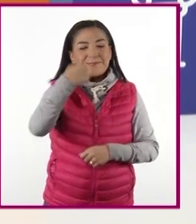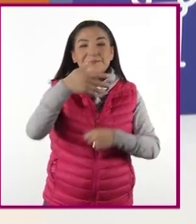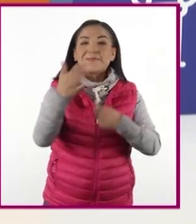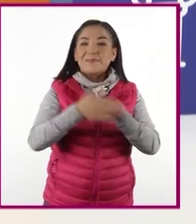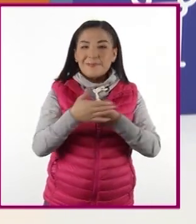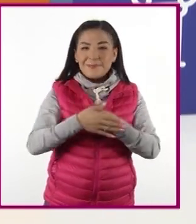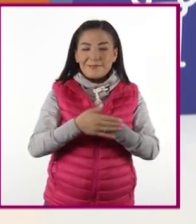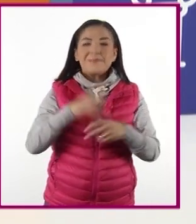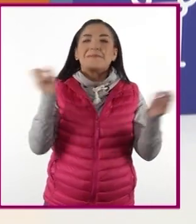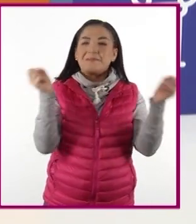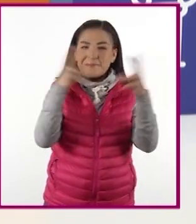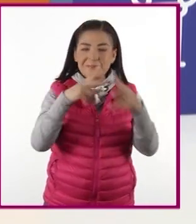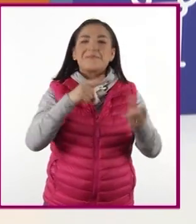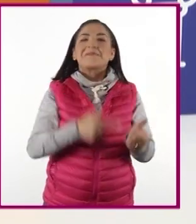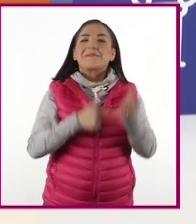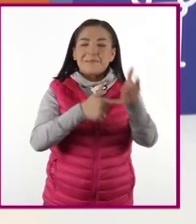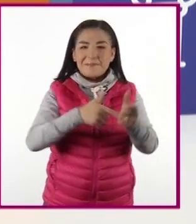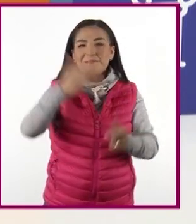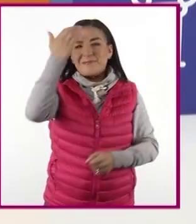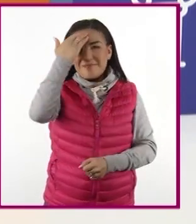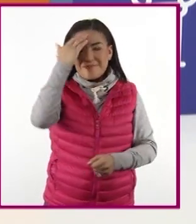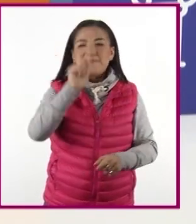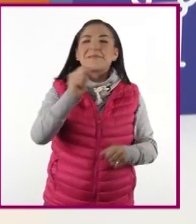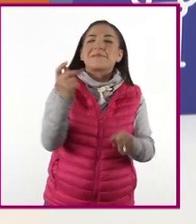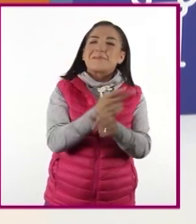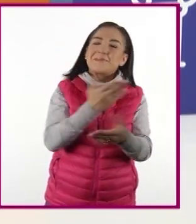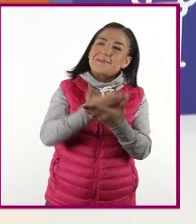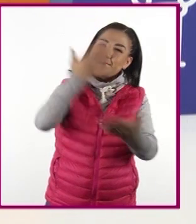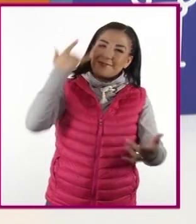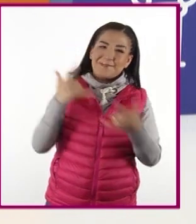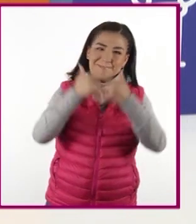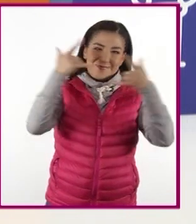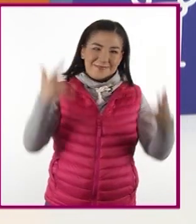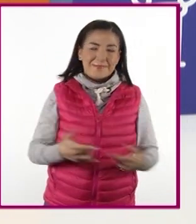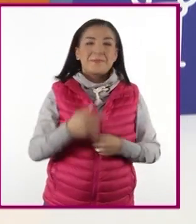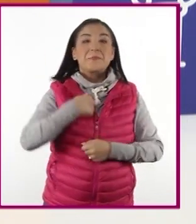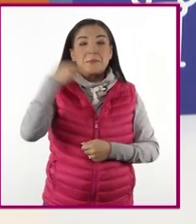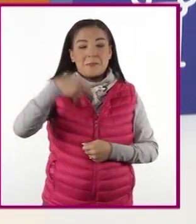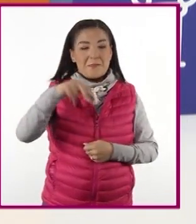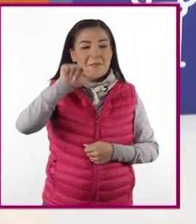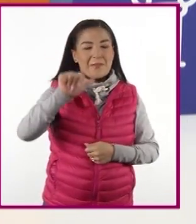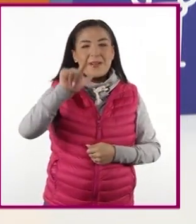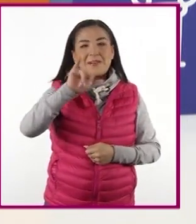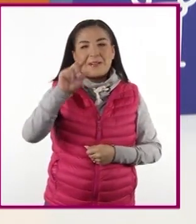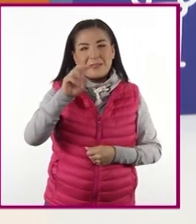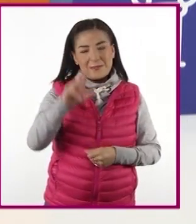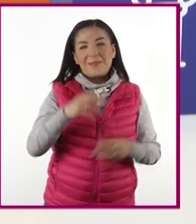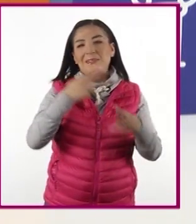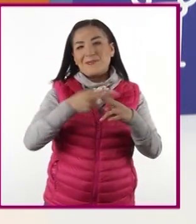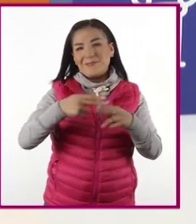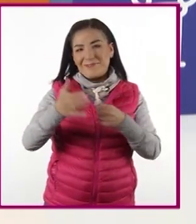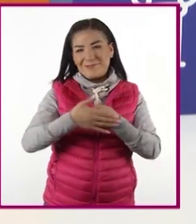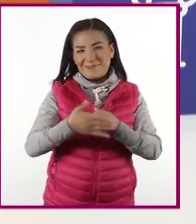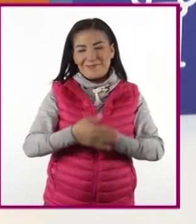continuaremos conociendo nuestro pasado. Soy Alejandro Sevilla. Hasta la próxima.